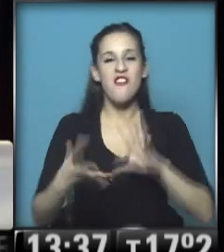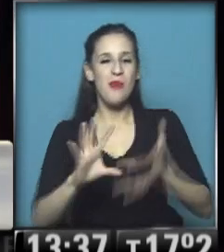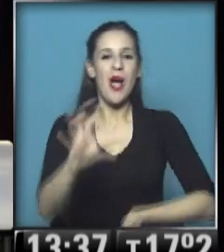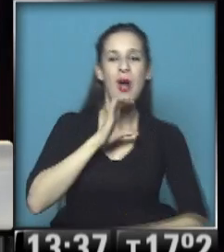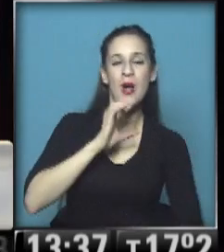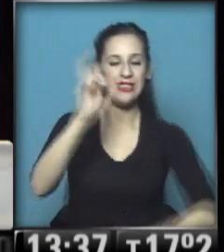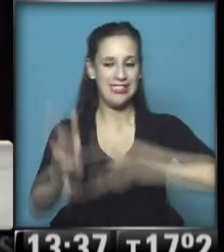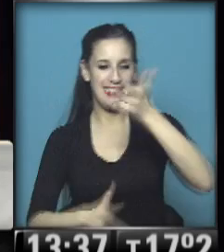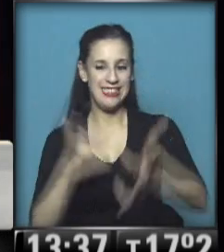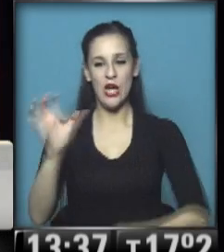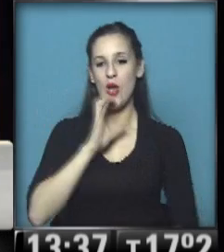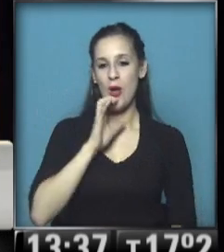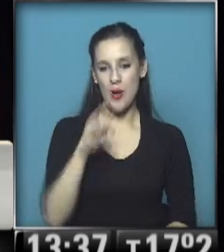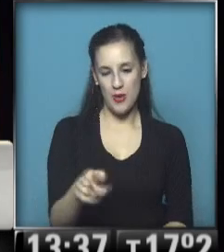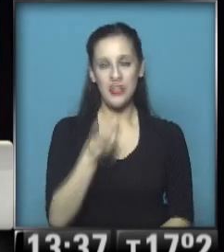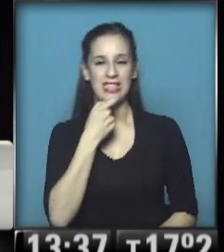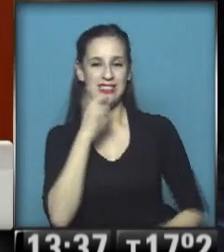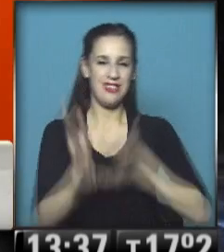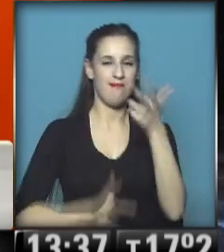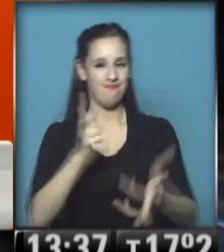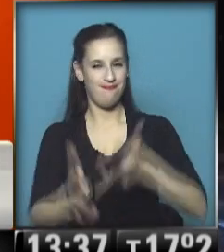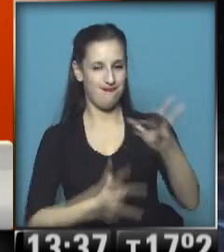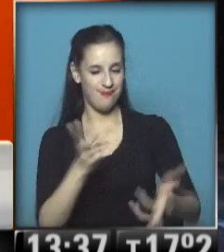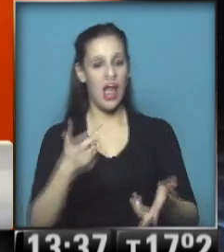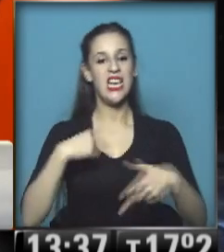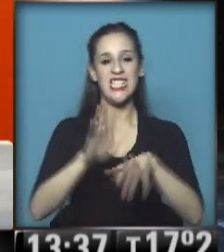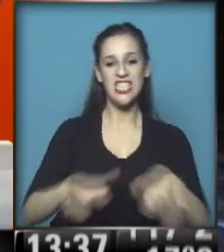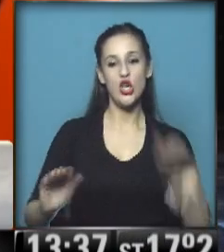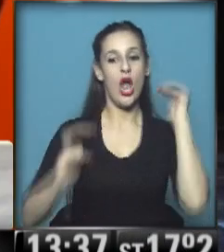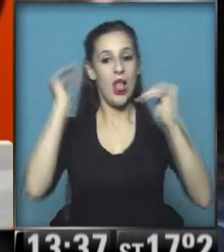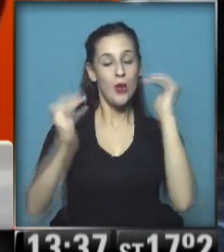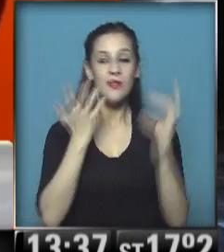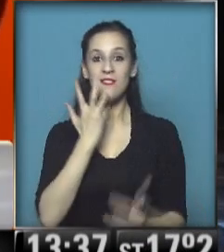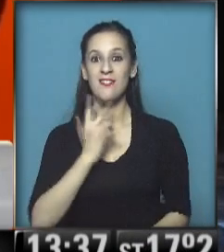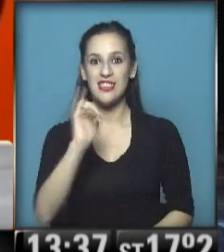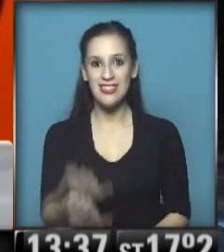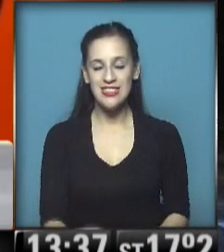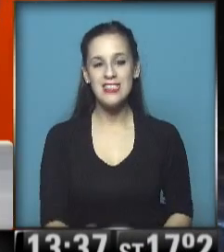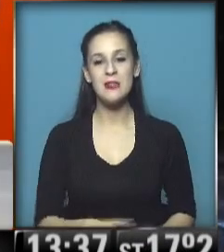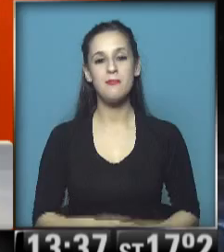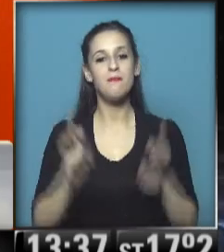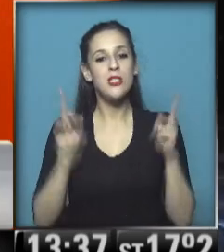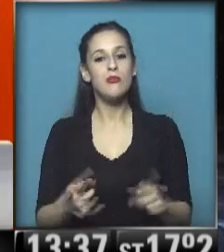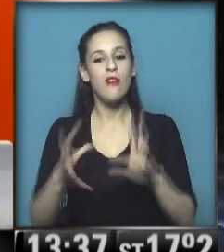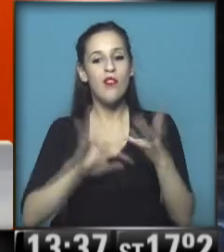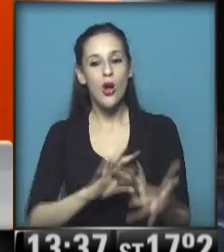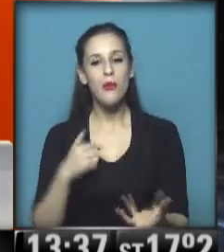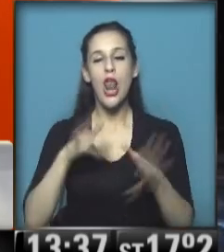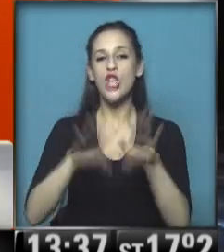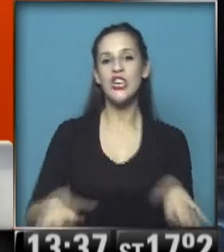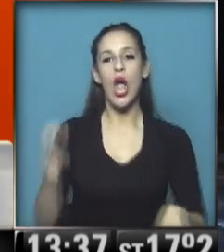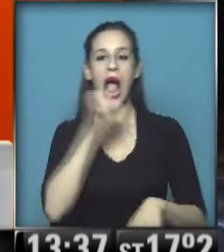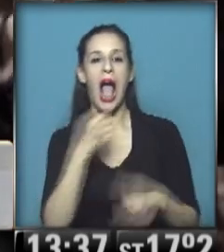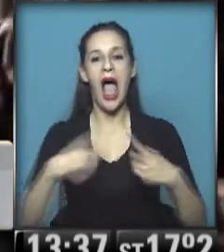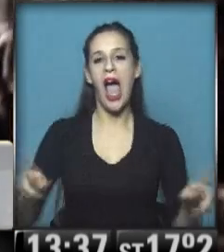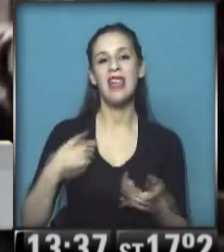ya vienen realizando hace rato, que permiten disfrutar a grandes y chicos, y en esos shows o en ese tipo de shows donde los chicos cantan,